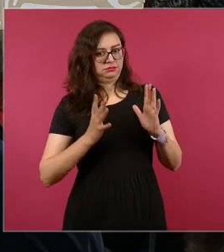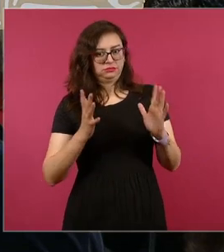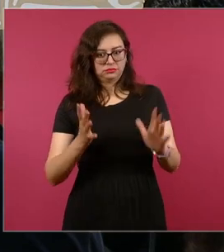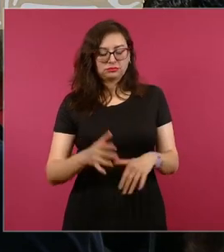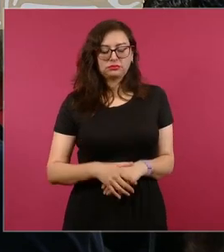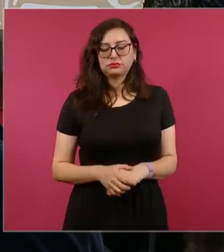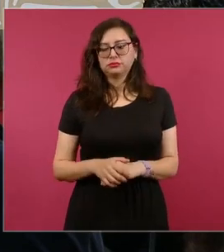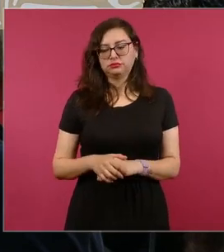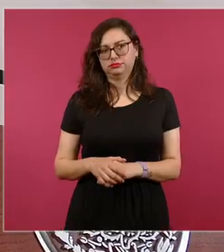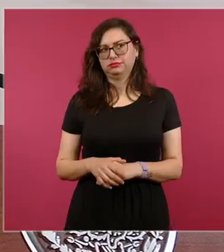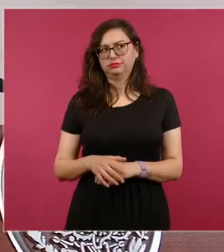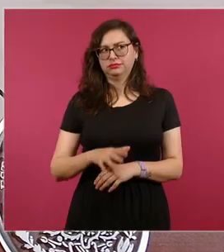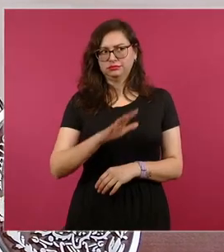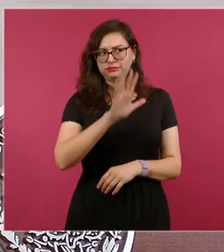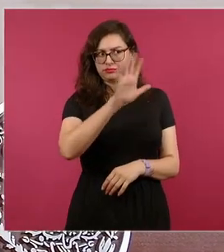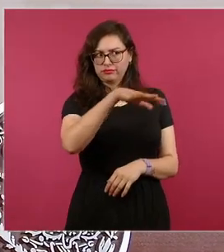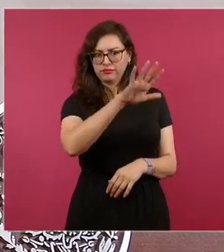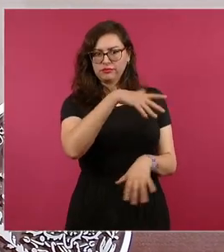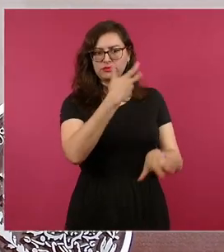material